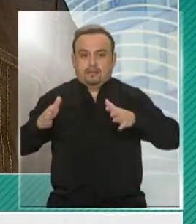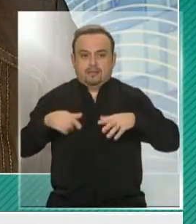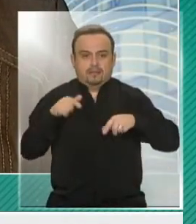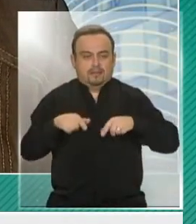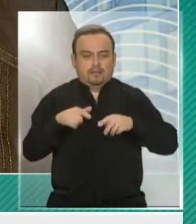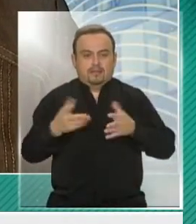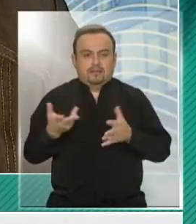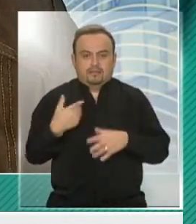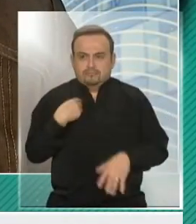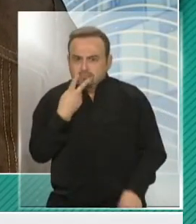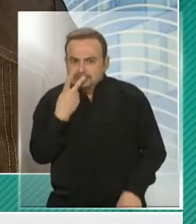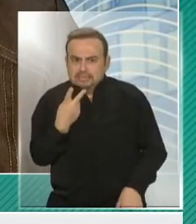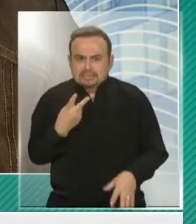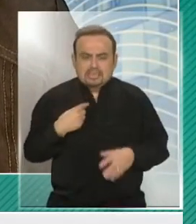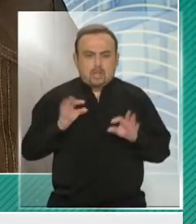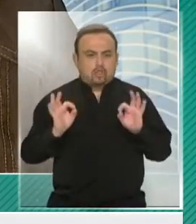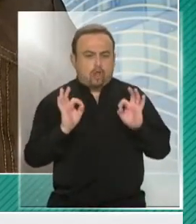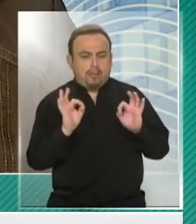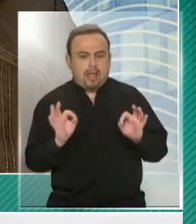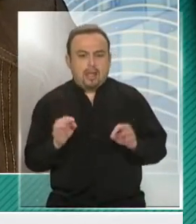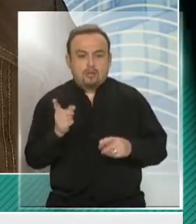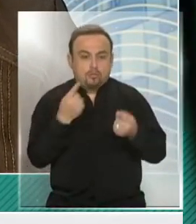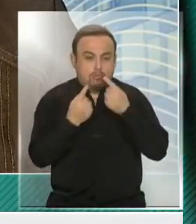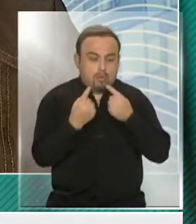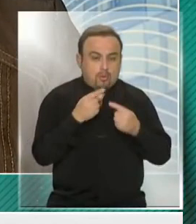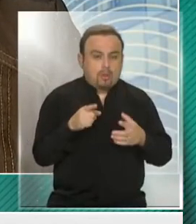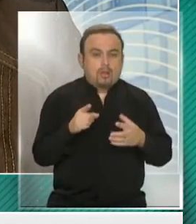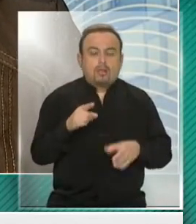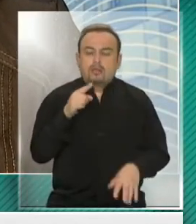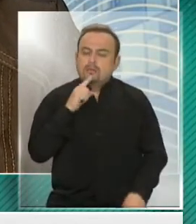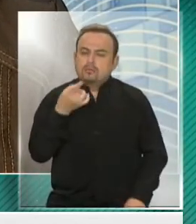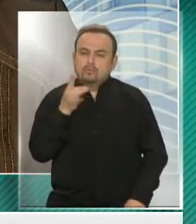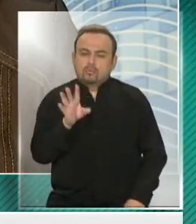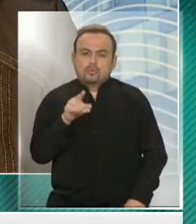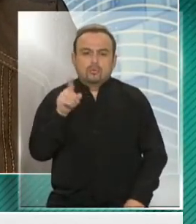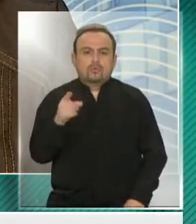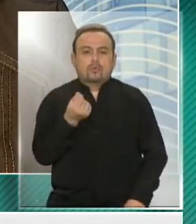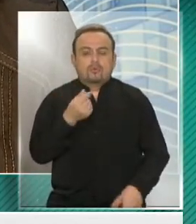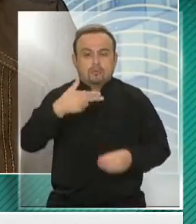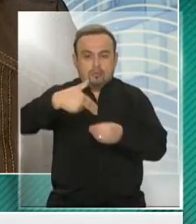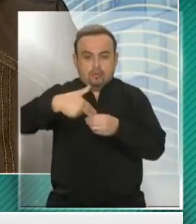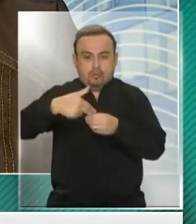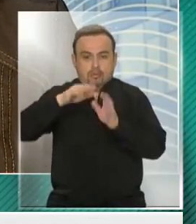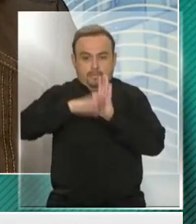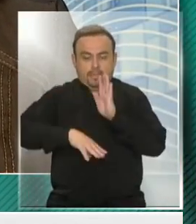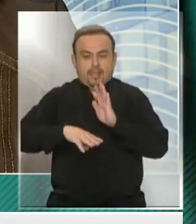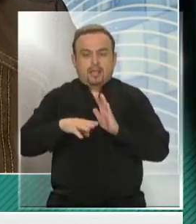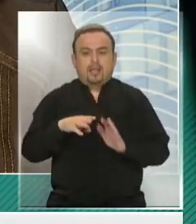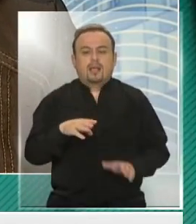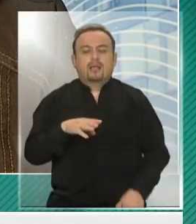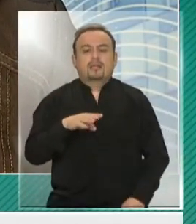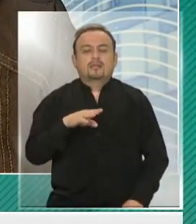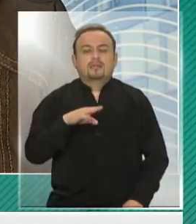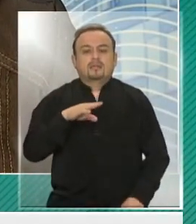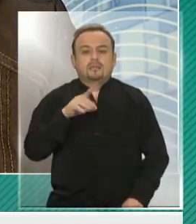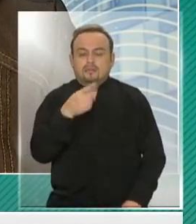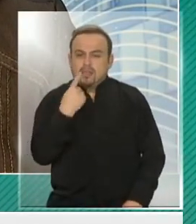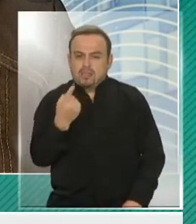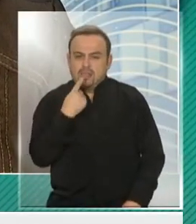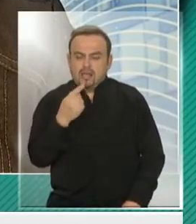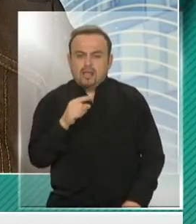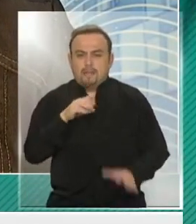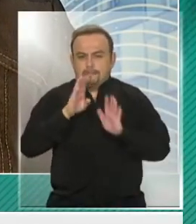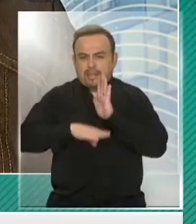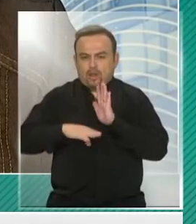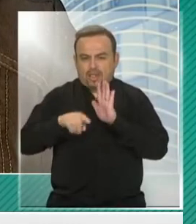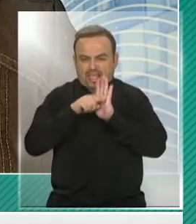esto va generando esta sensación de normalidad para quienes nos preguntan para solamente aclarar y el precio del petróleo que cayó a menos del 0 por ciento decir como te decía tu